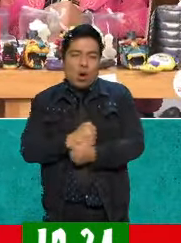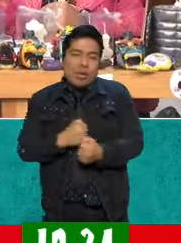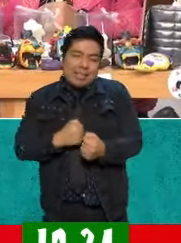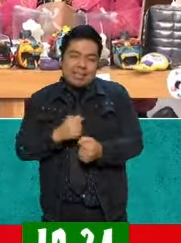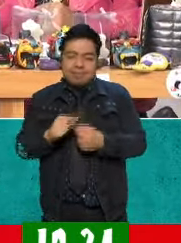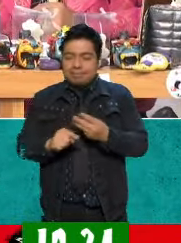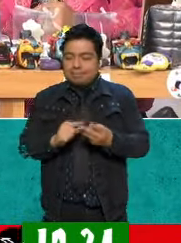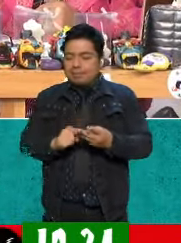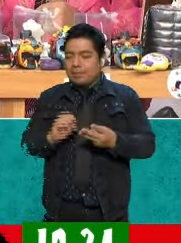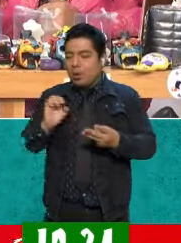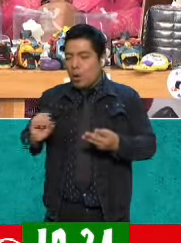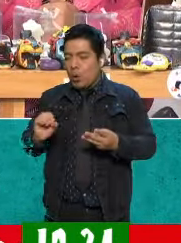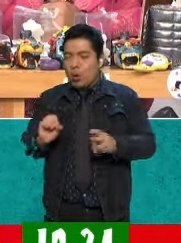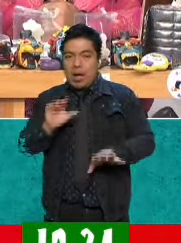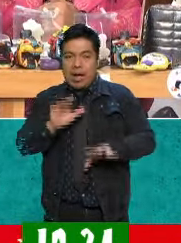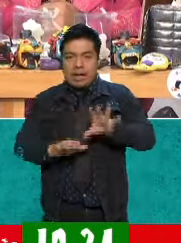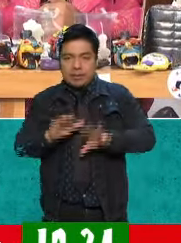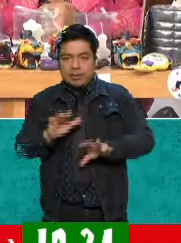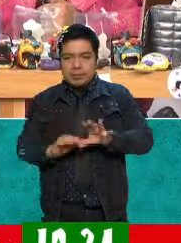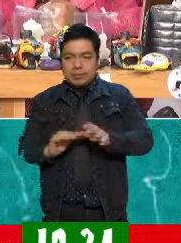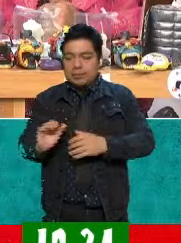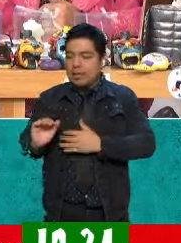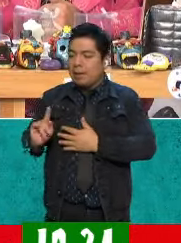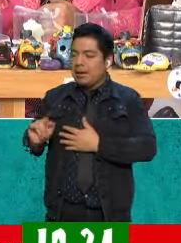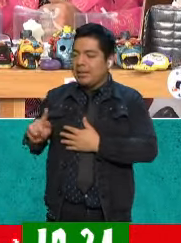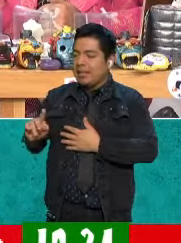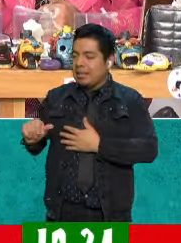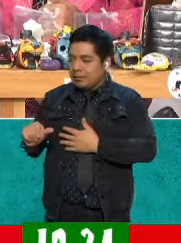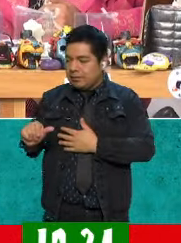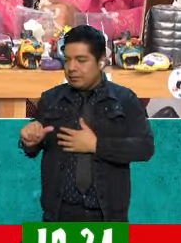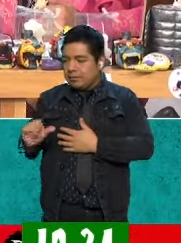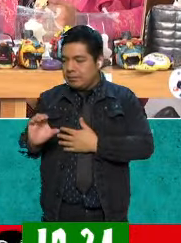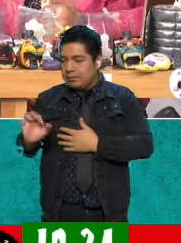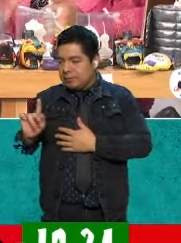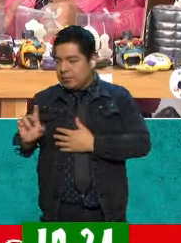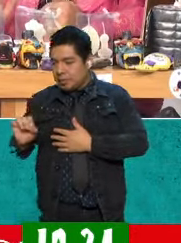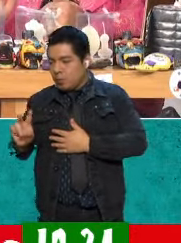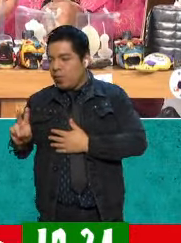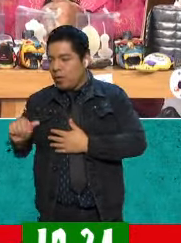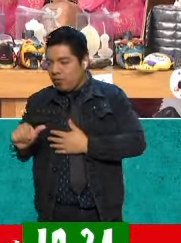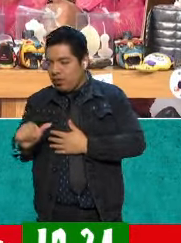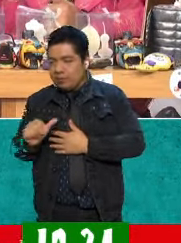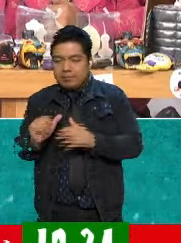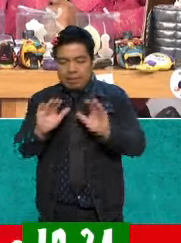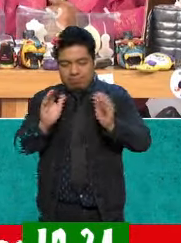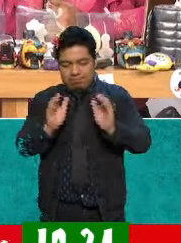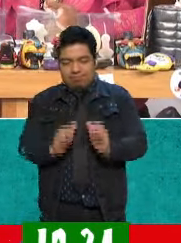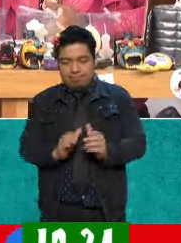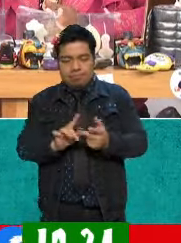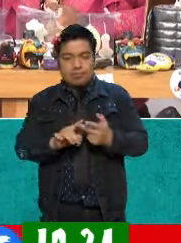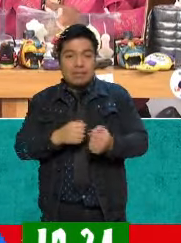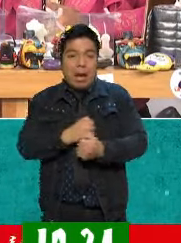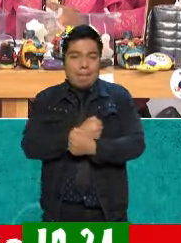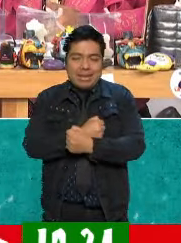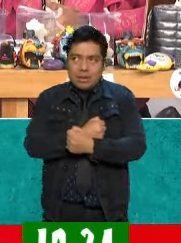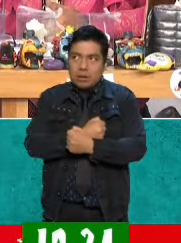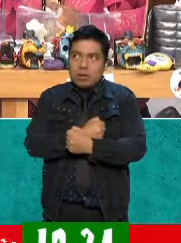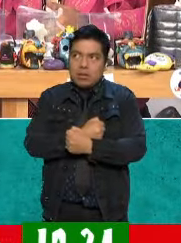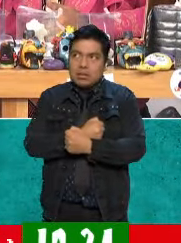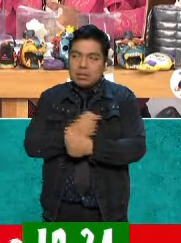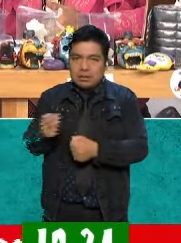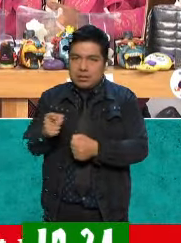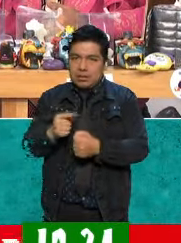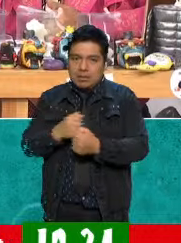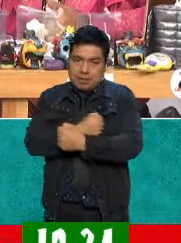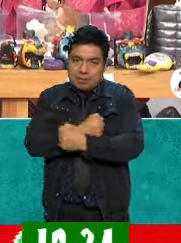Chaparrita, o a veces ya viene con el apellido, chaparrita cuerpo de uva. Mi gordito, eso no le puedes decir a la chica, ¿eh?